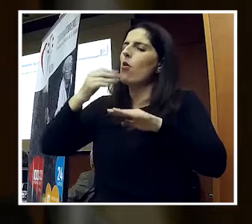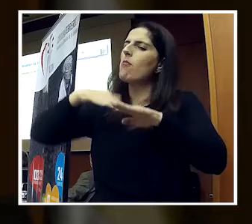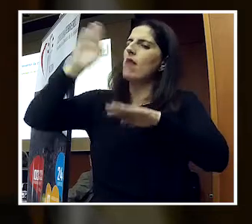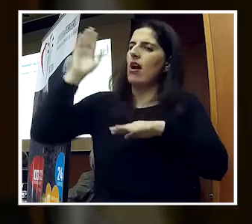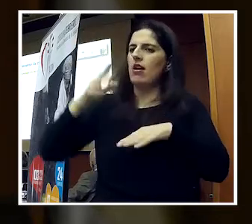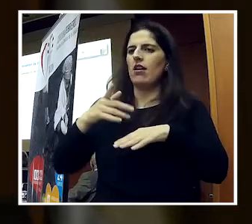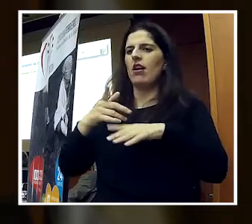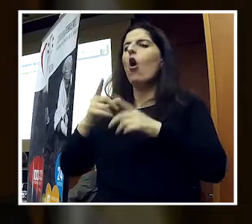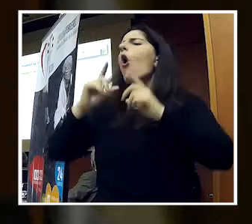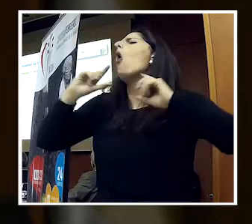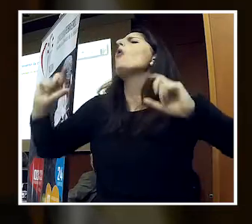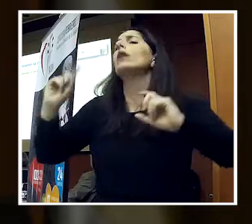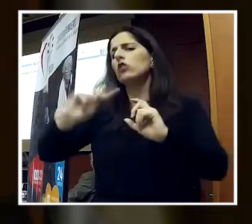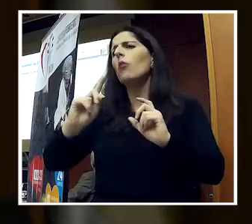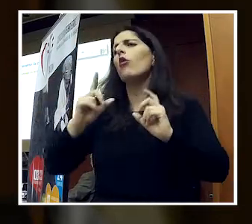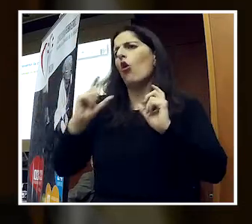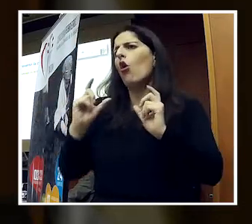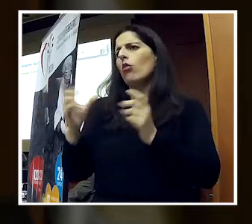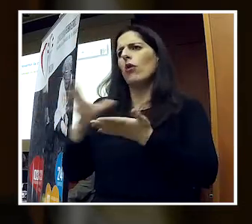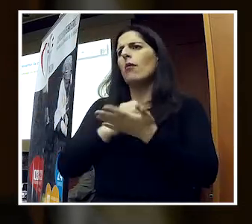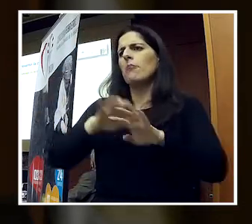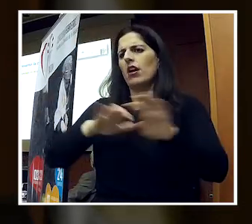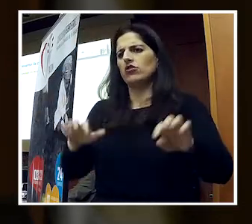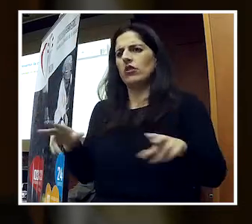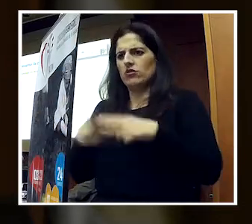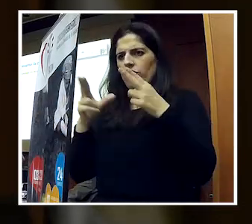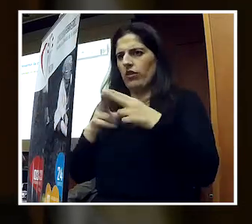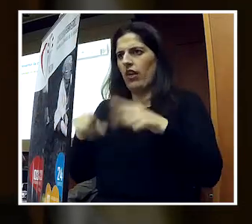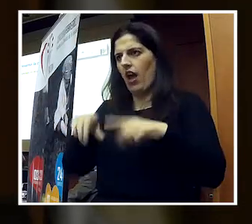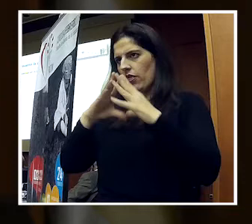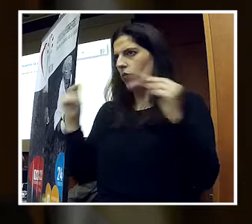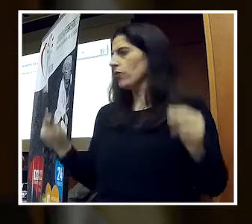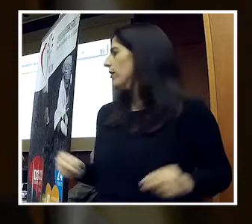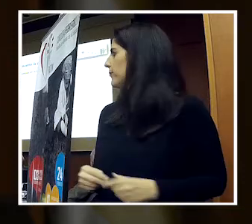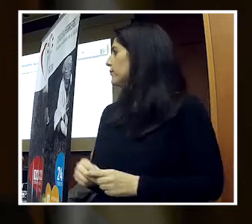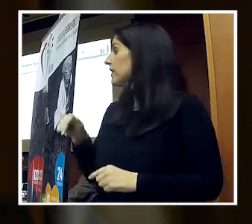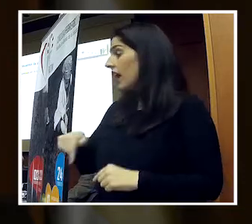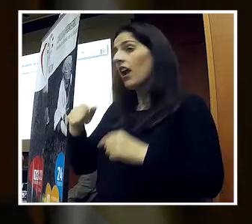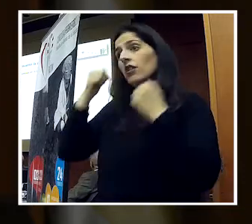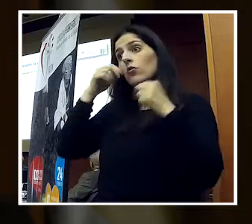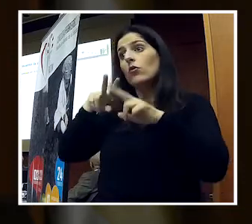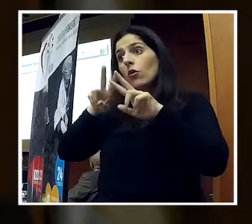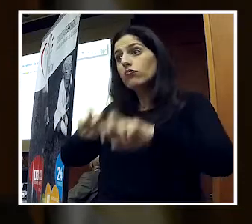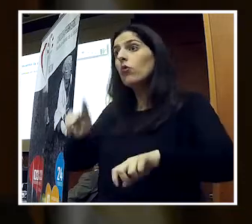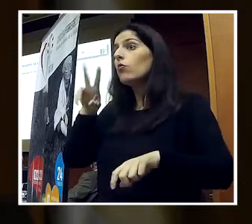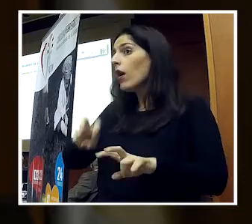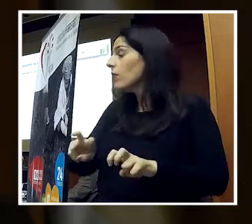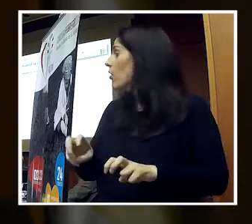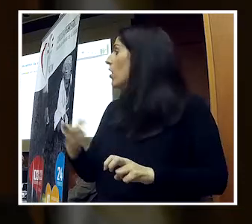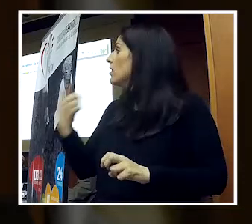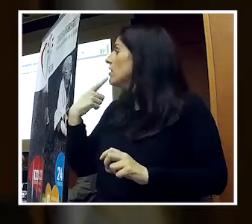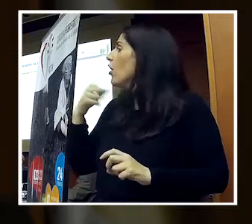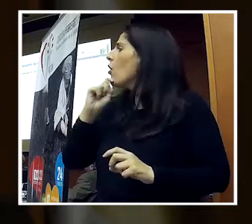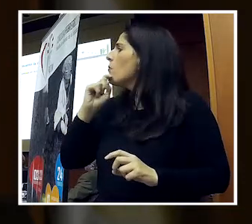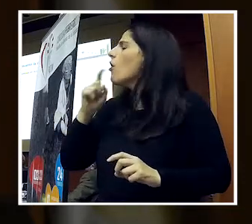son cifras recientes, pero quizás casi más interesante es este estudio recientemente publicado, donde habla de cómo está